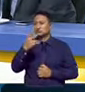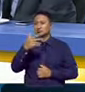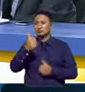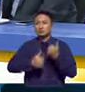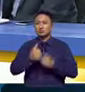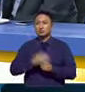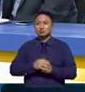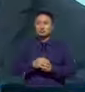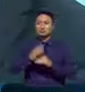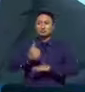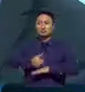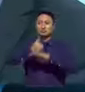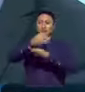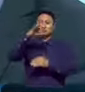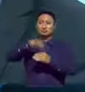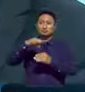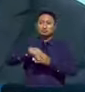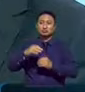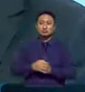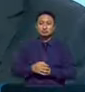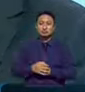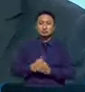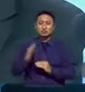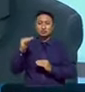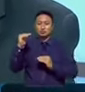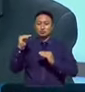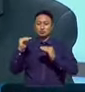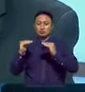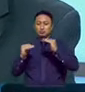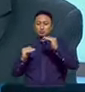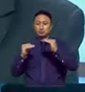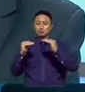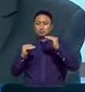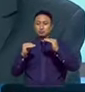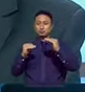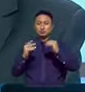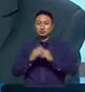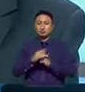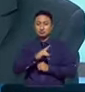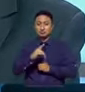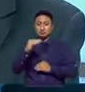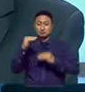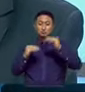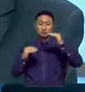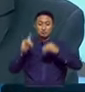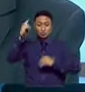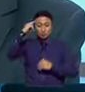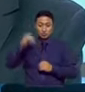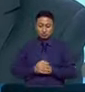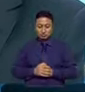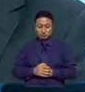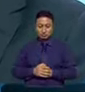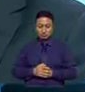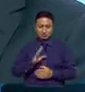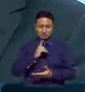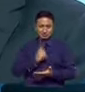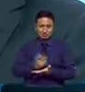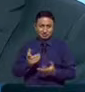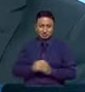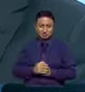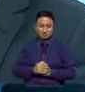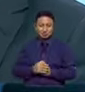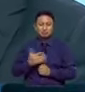una autoridad electoral que inclinó la balanza desde el principio a favor del oficialismo. Yo creo que eso es indiscutible. La